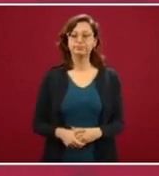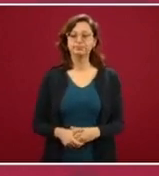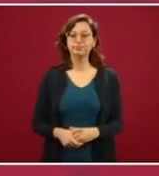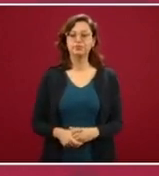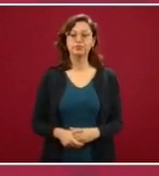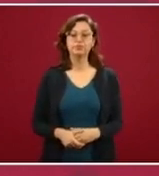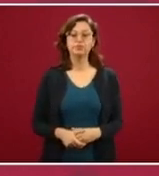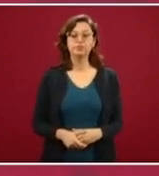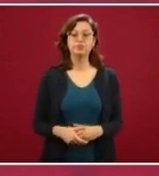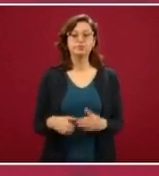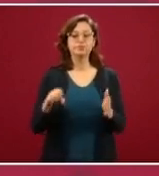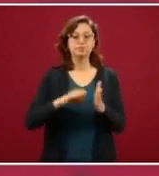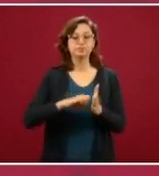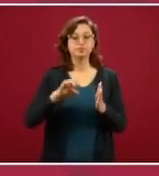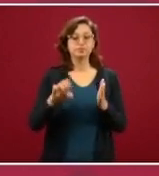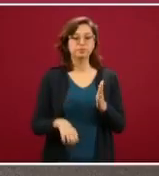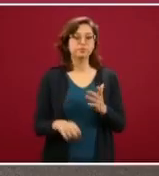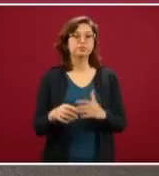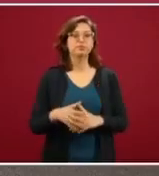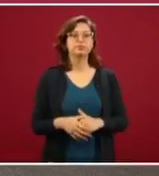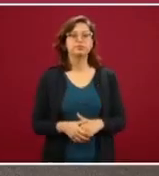Por ejemplo,